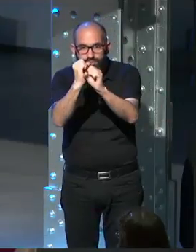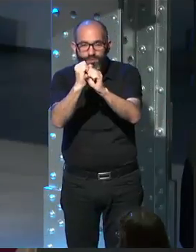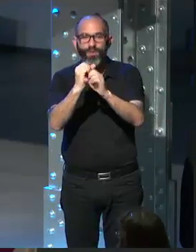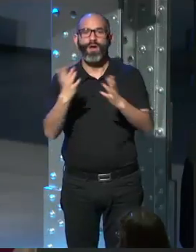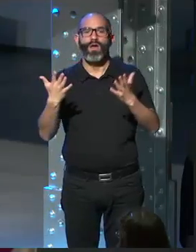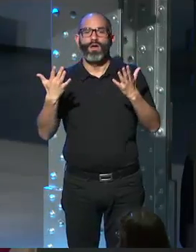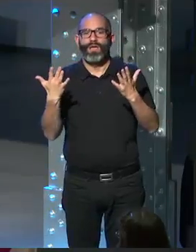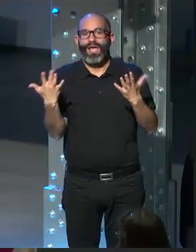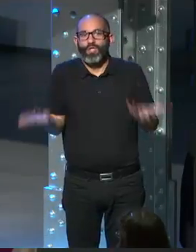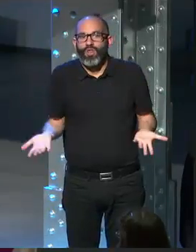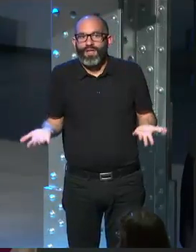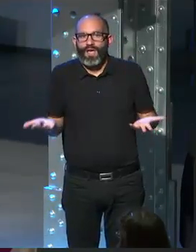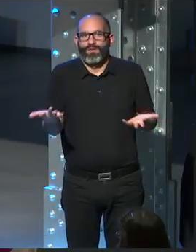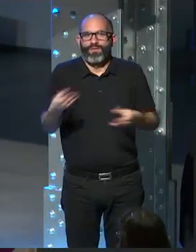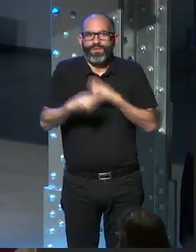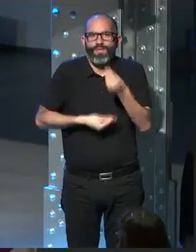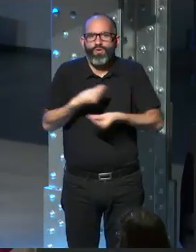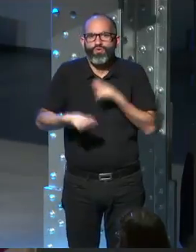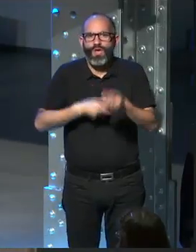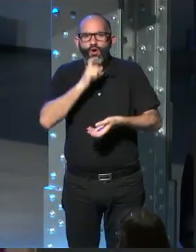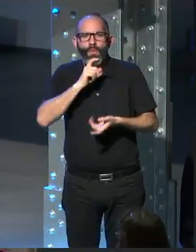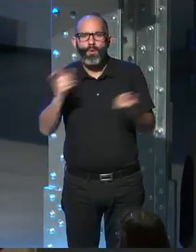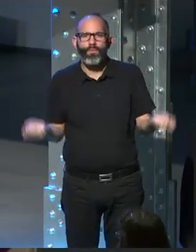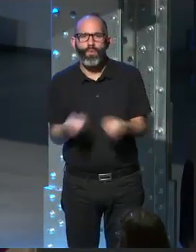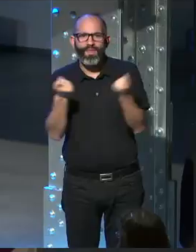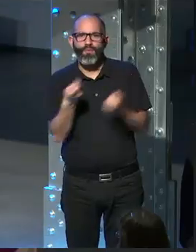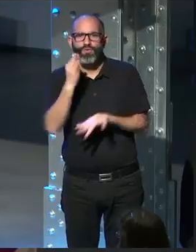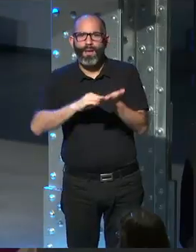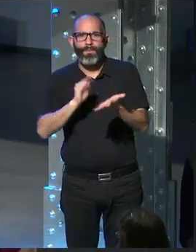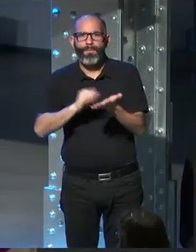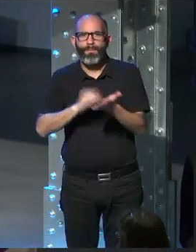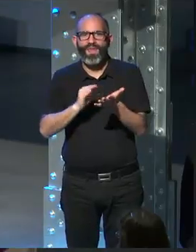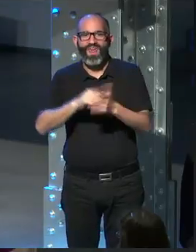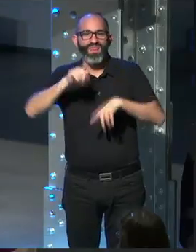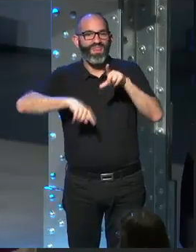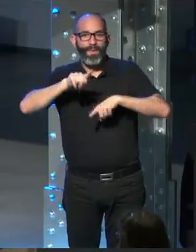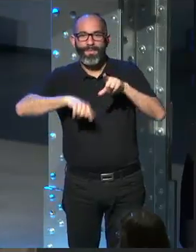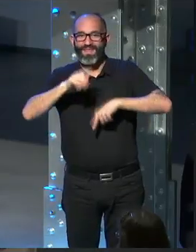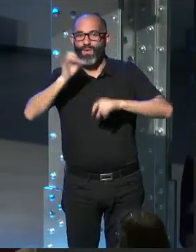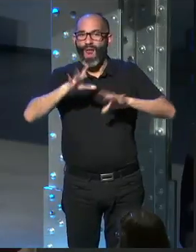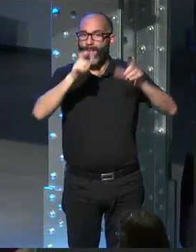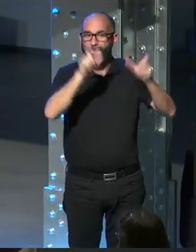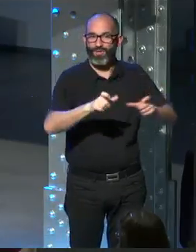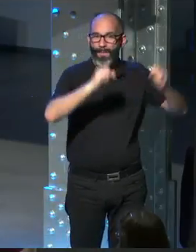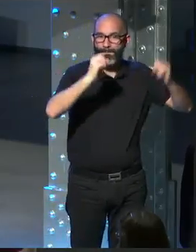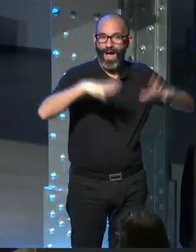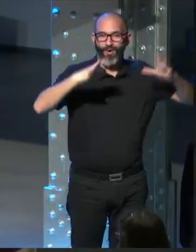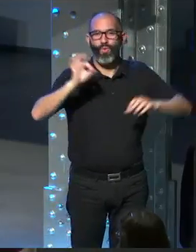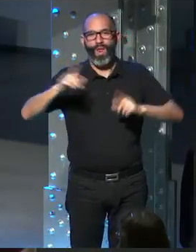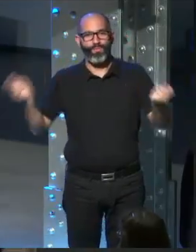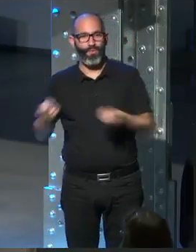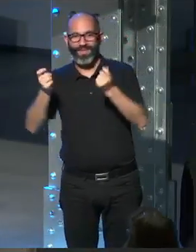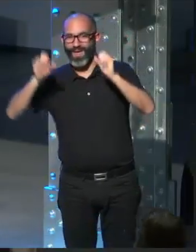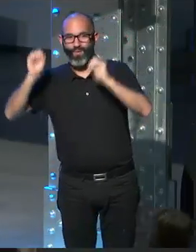pues cómo se utiliza en publicidad muchas veces es pues como se utiliza en la magia, y por eso vemos a veces que se utilizan,